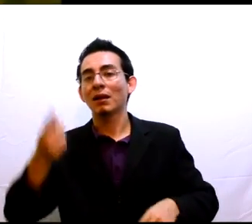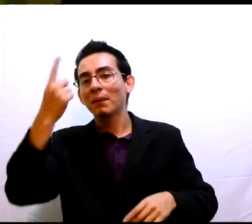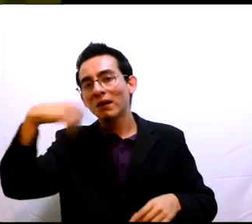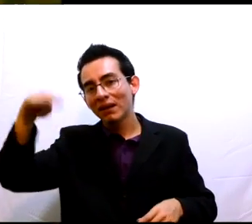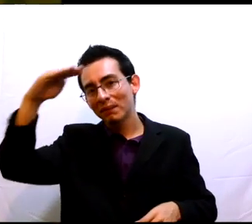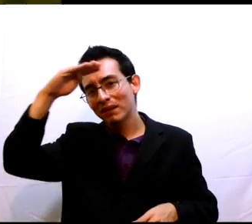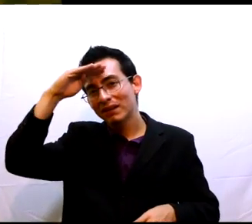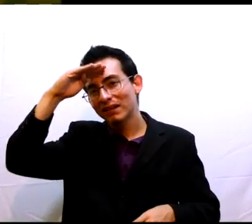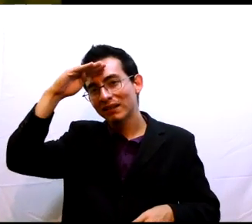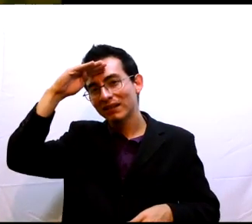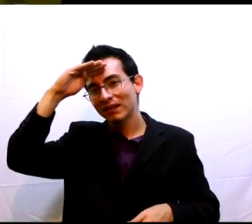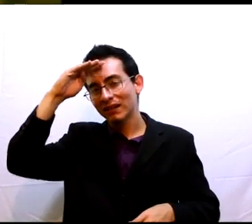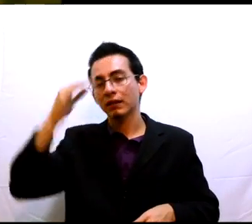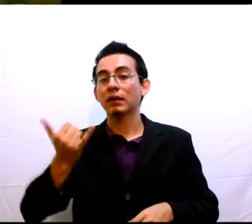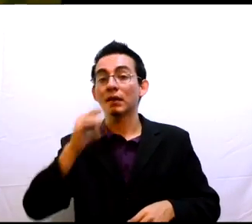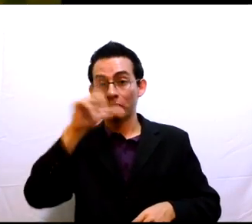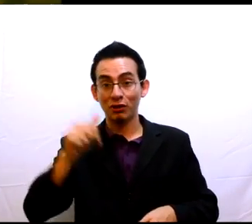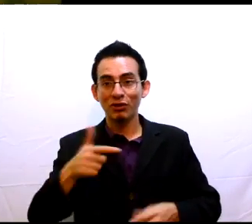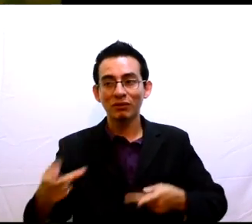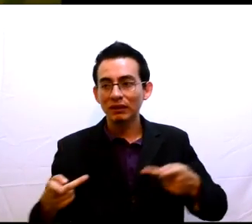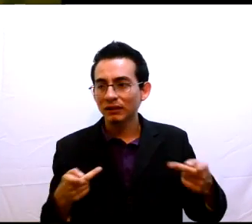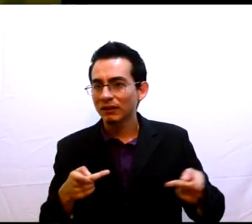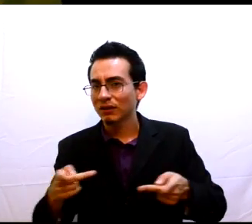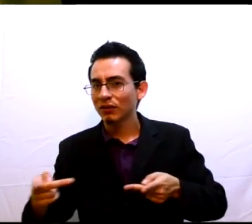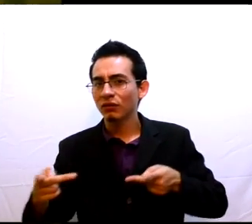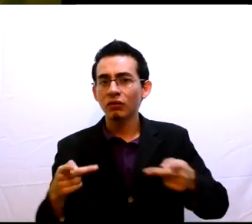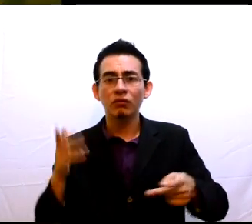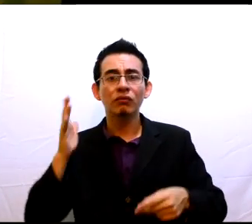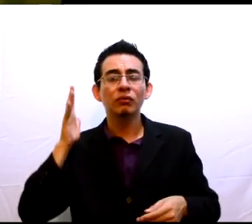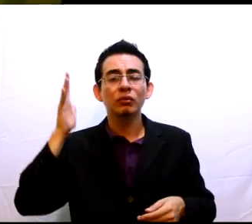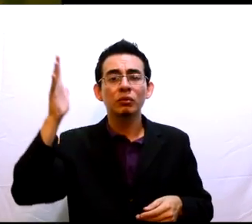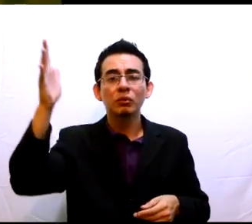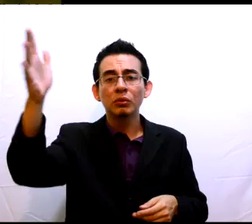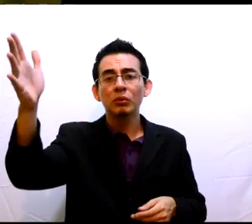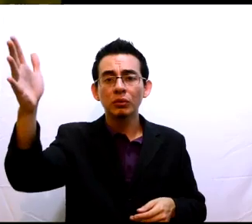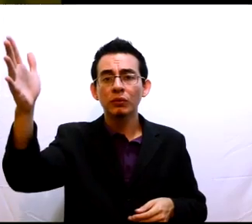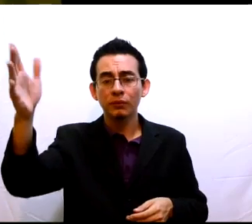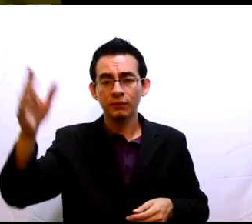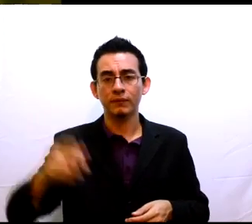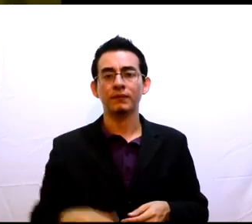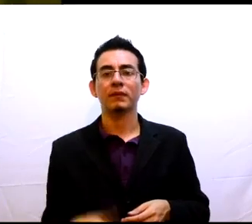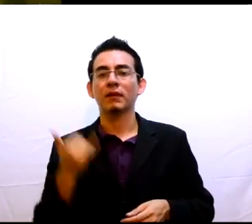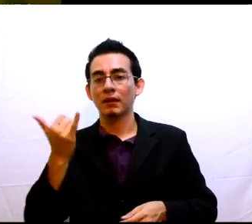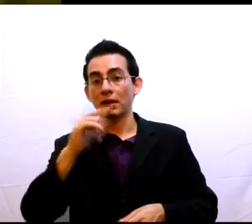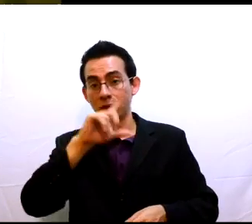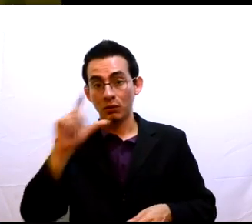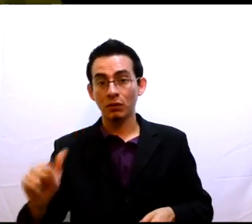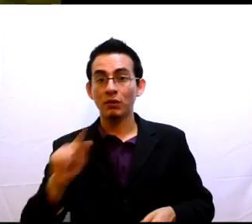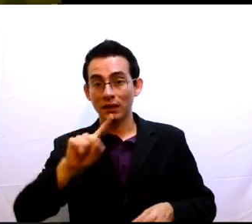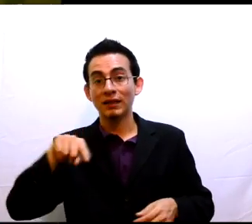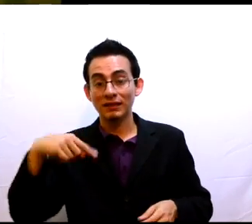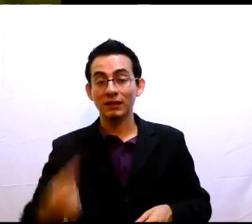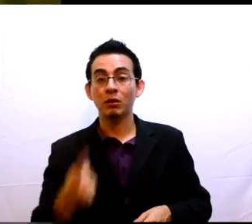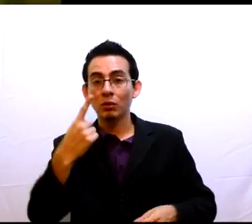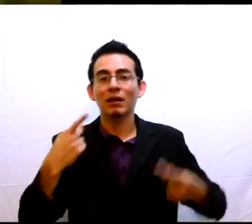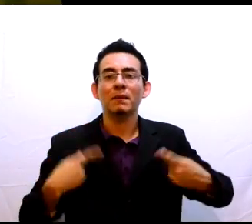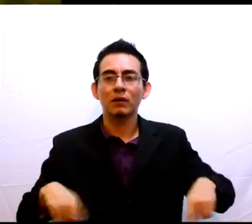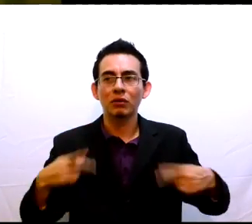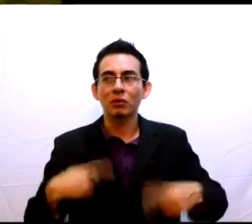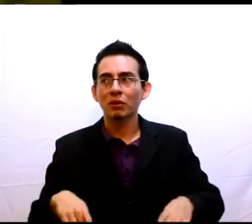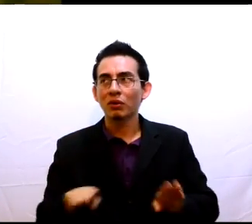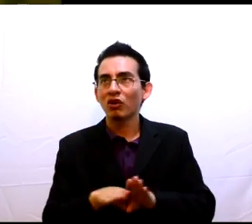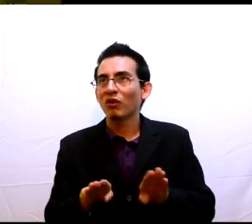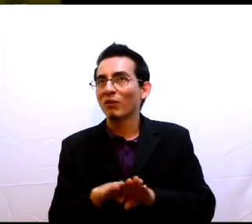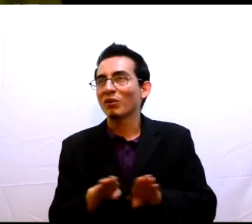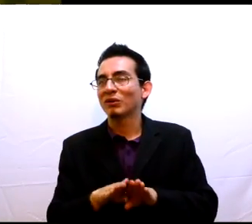pensar y asegurar su futuro y así ser un buen previsor para asegurar que